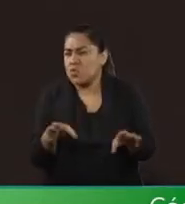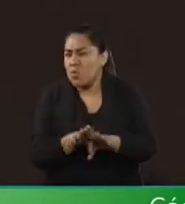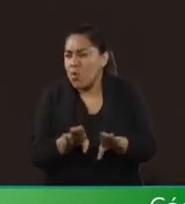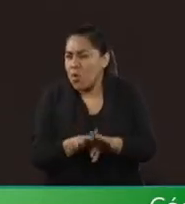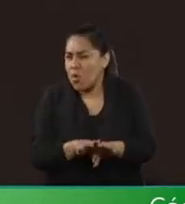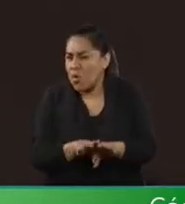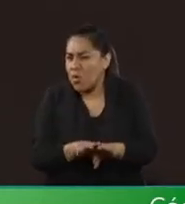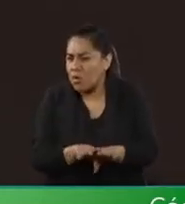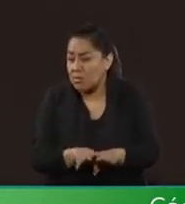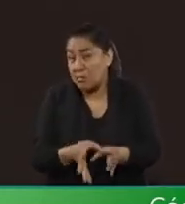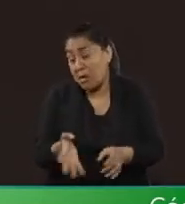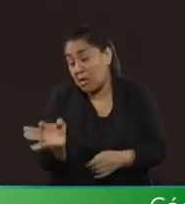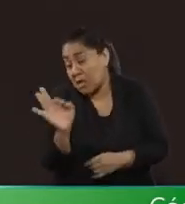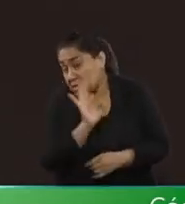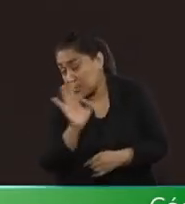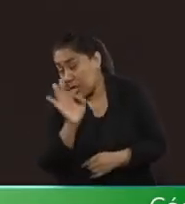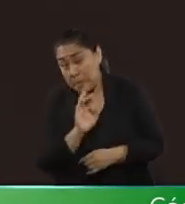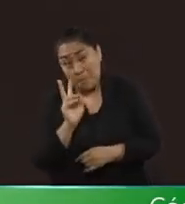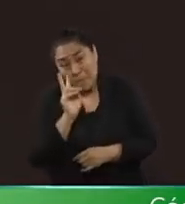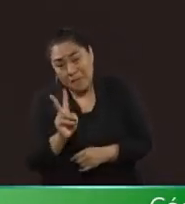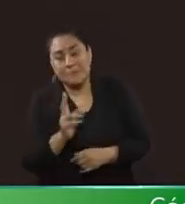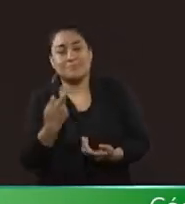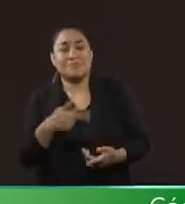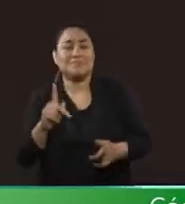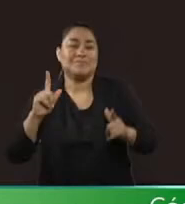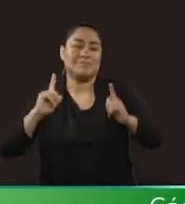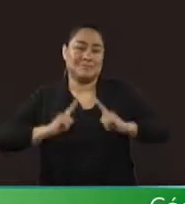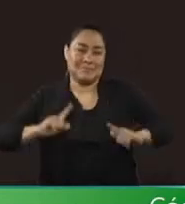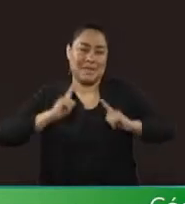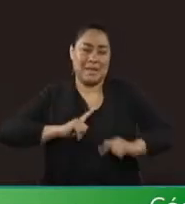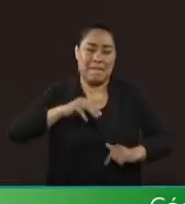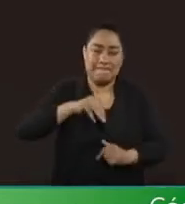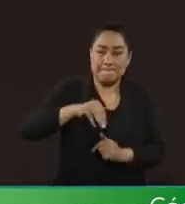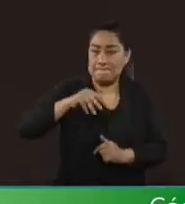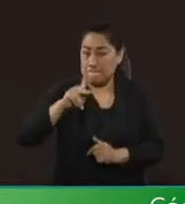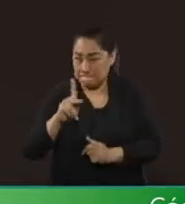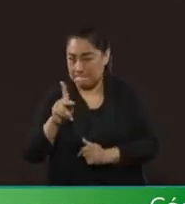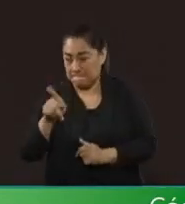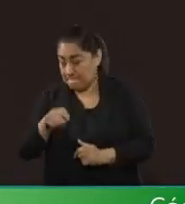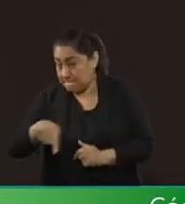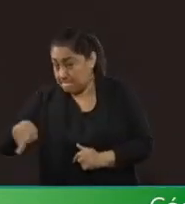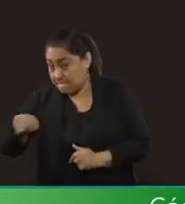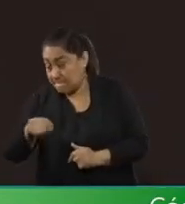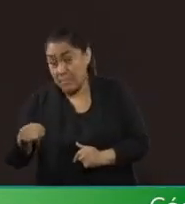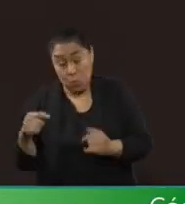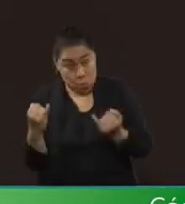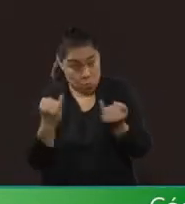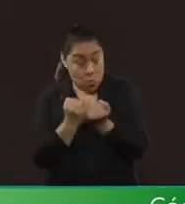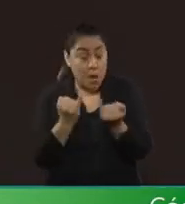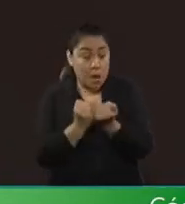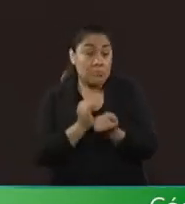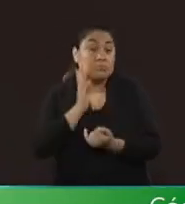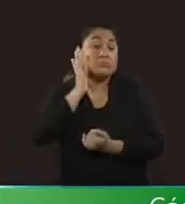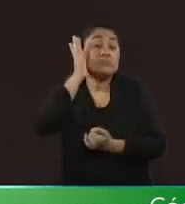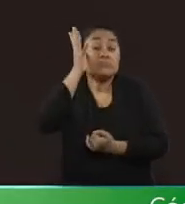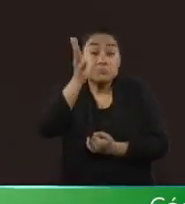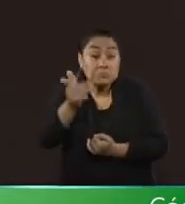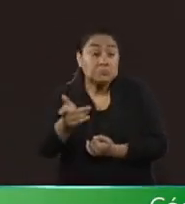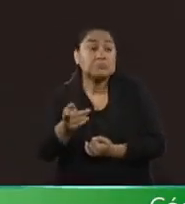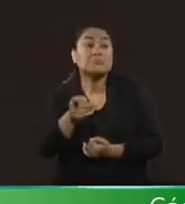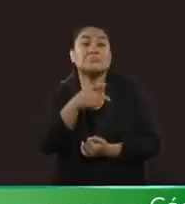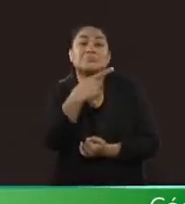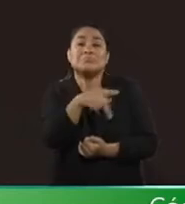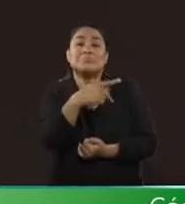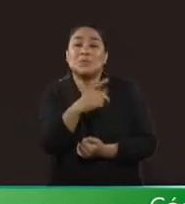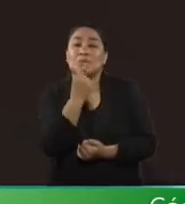¿Acaso veremos que las y los agentes del Ministerio Público tendrán el mismo destino que todos los integrantes de